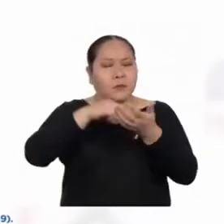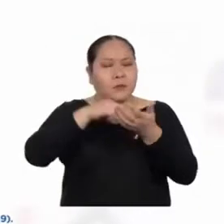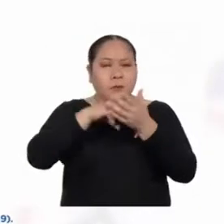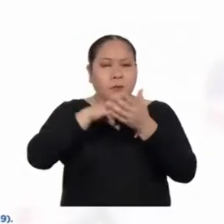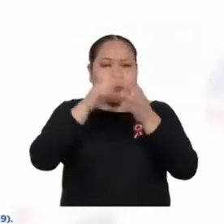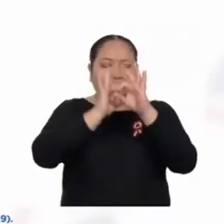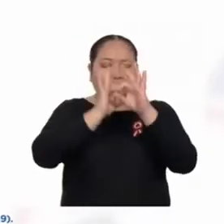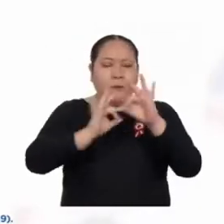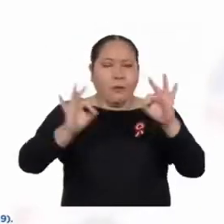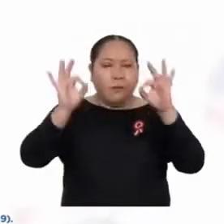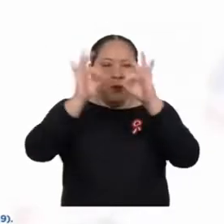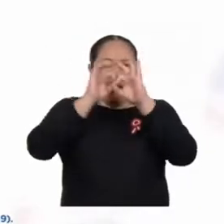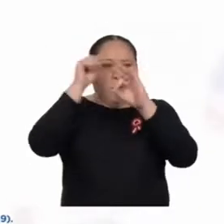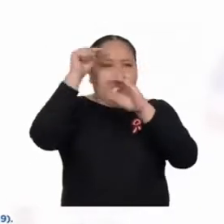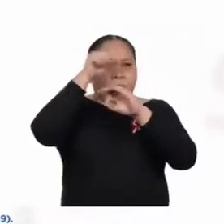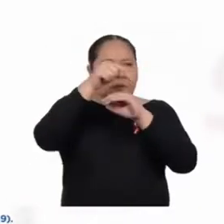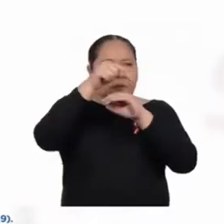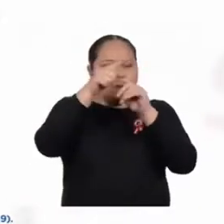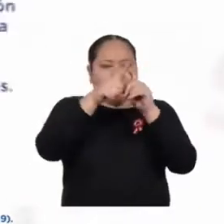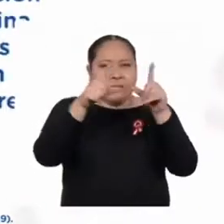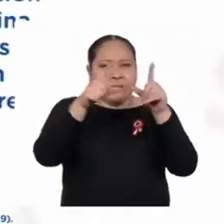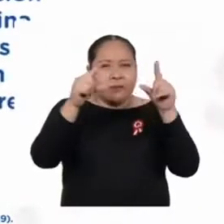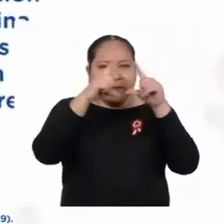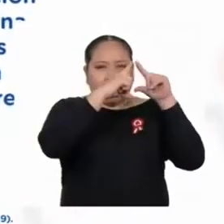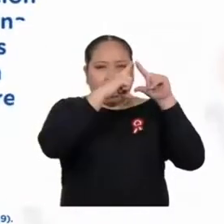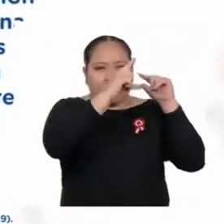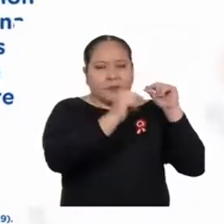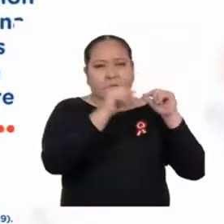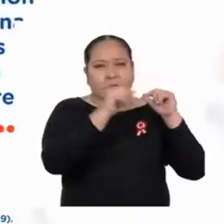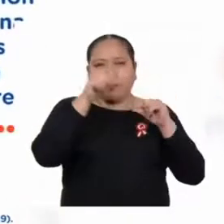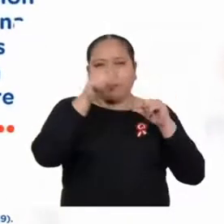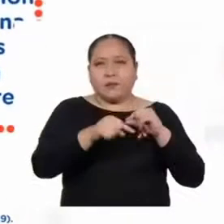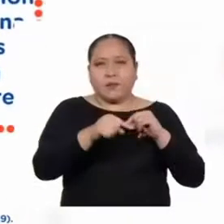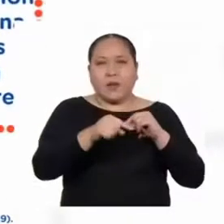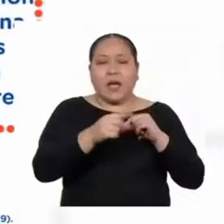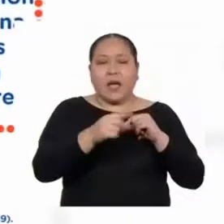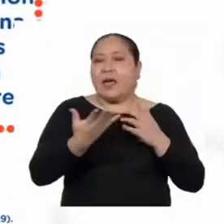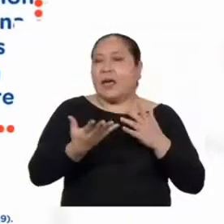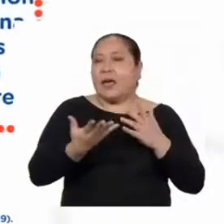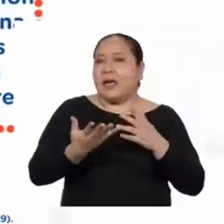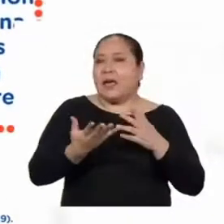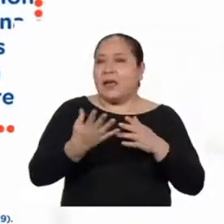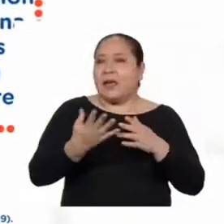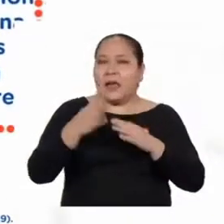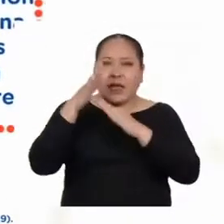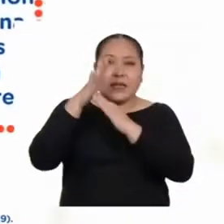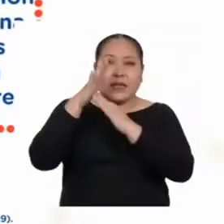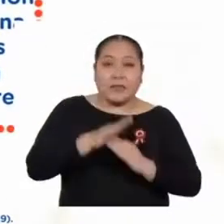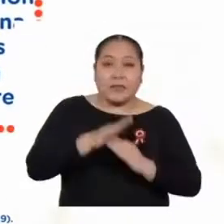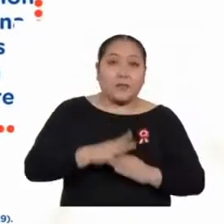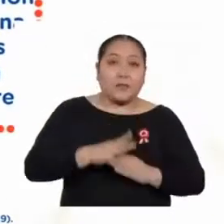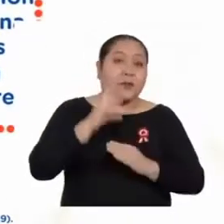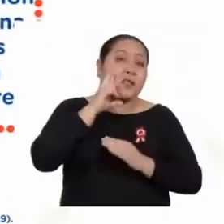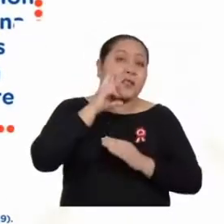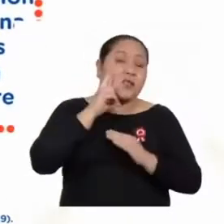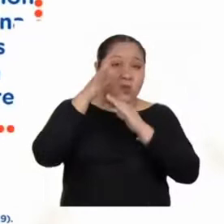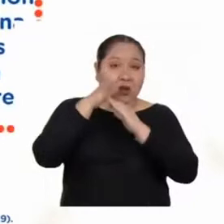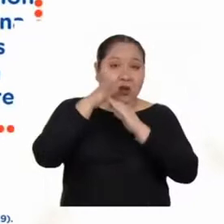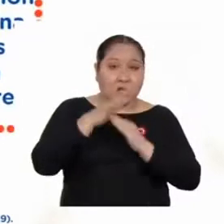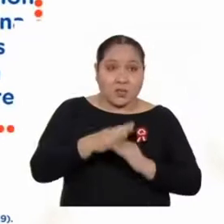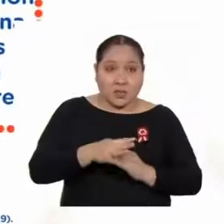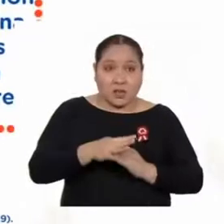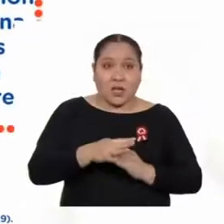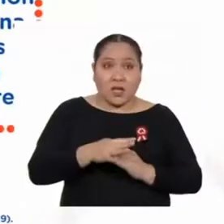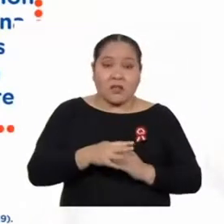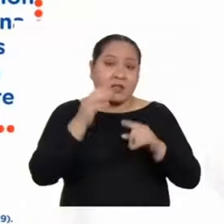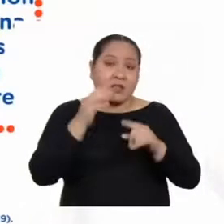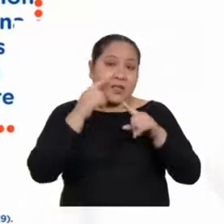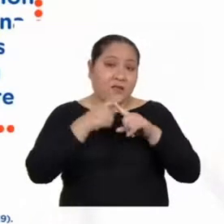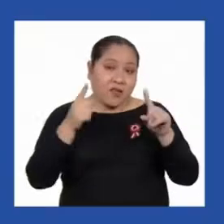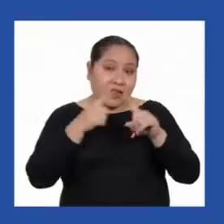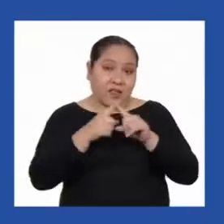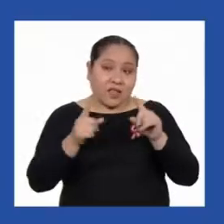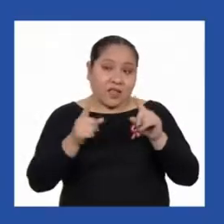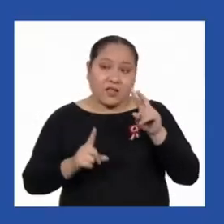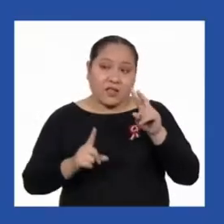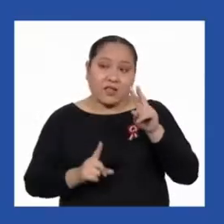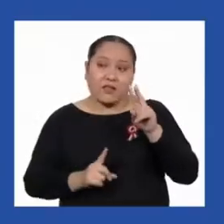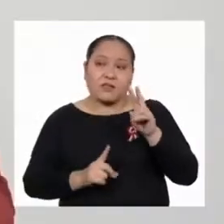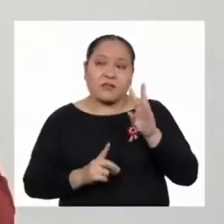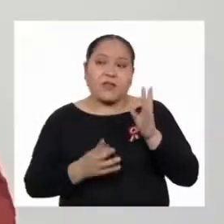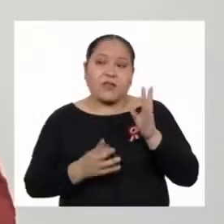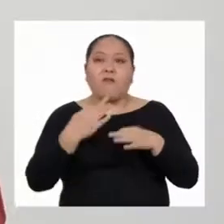párrafo? La discriminación racial se origina por diversas causas y en distintos